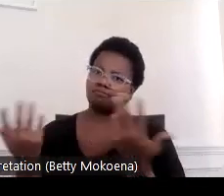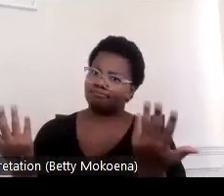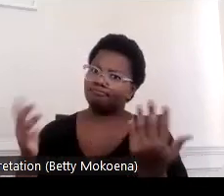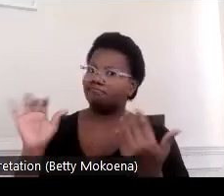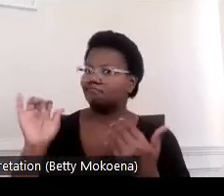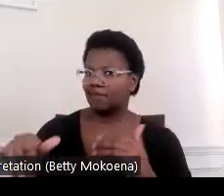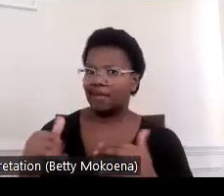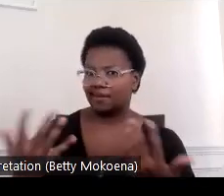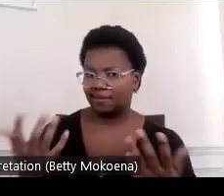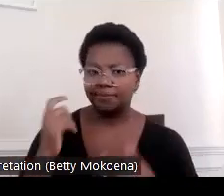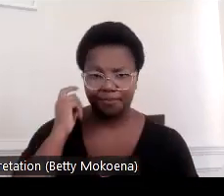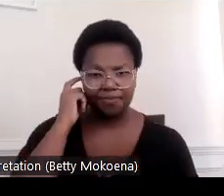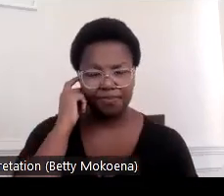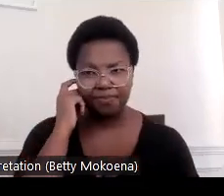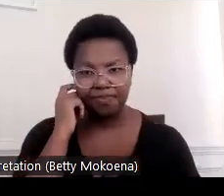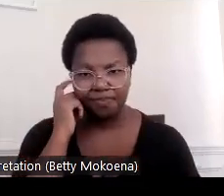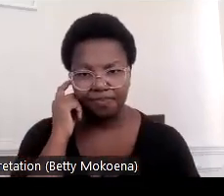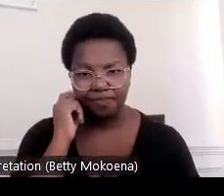diferente